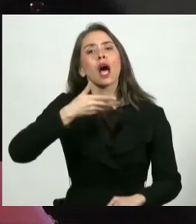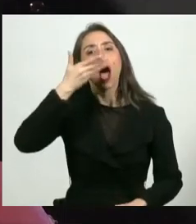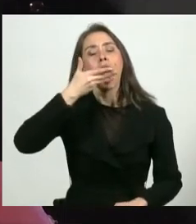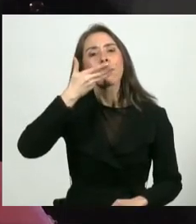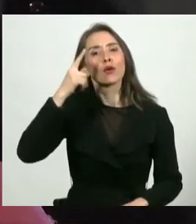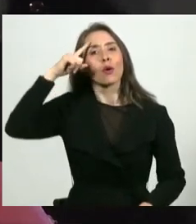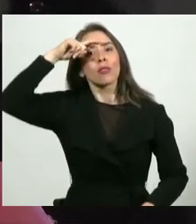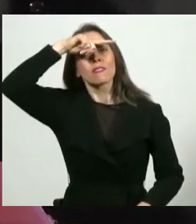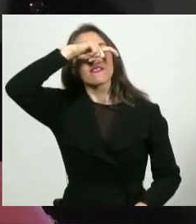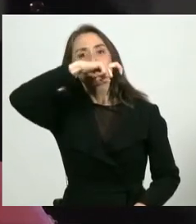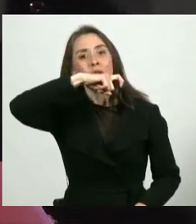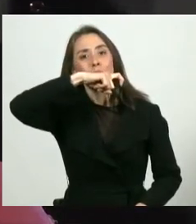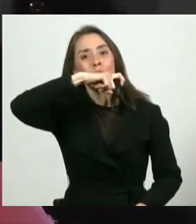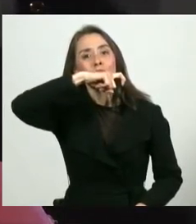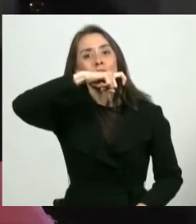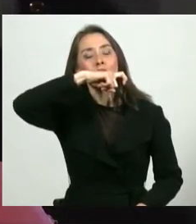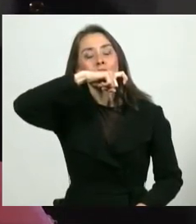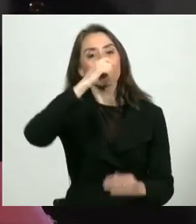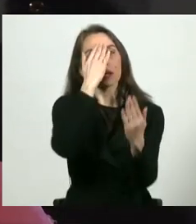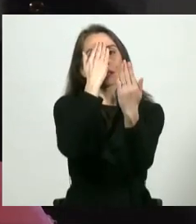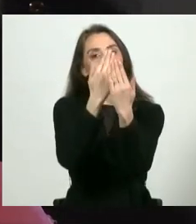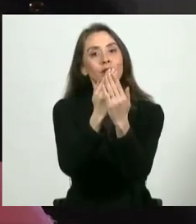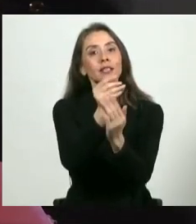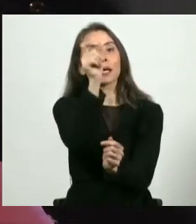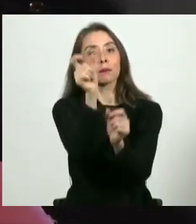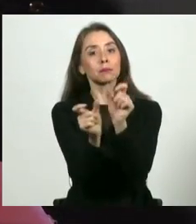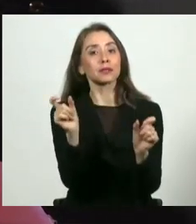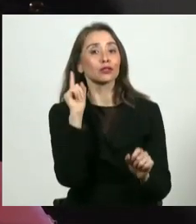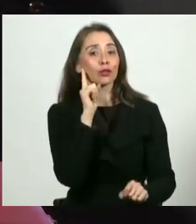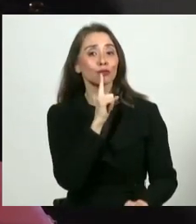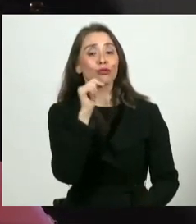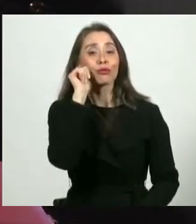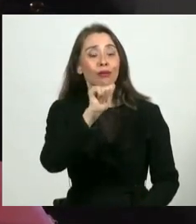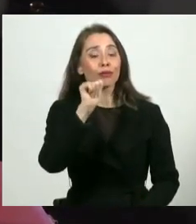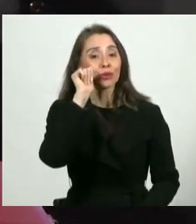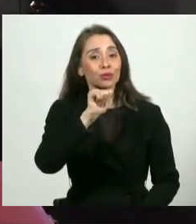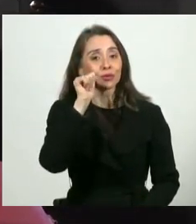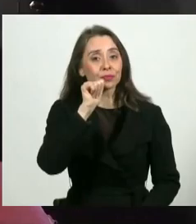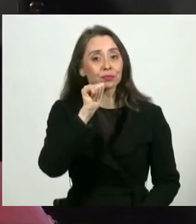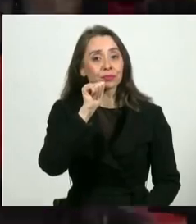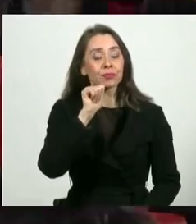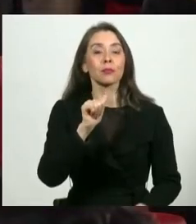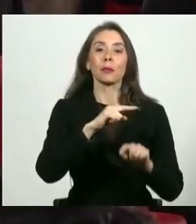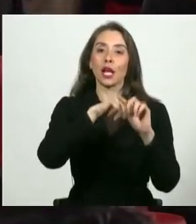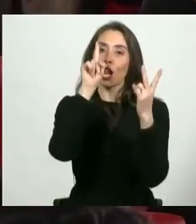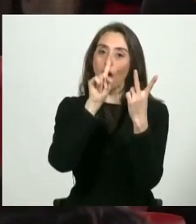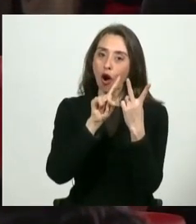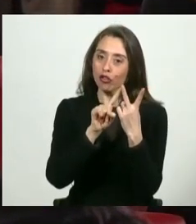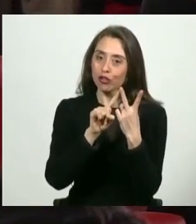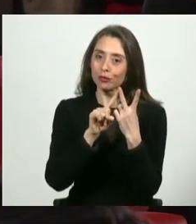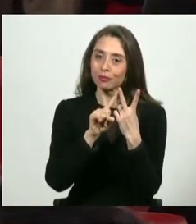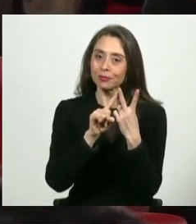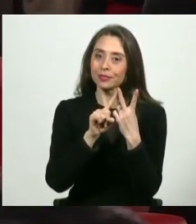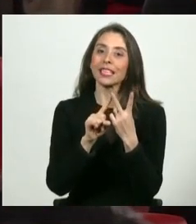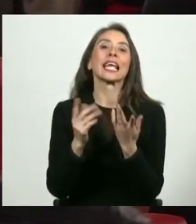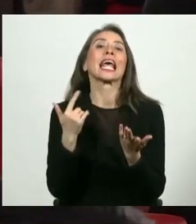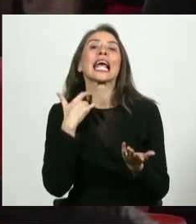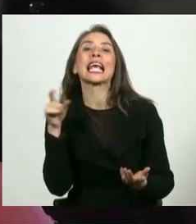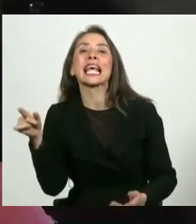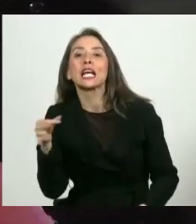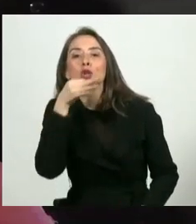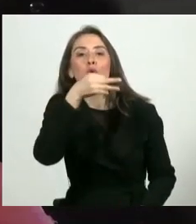las dificultades que enfrentan las personas sordas diariamente. Ahora la otra parte, ¿qué sugerencia,